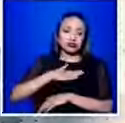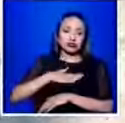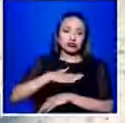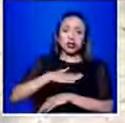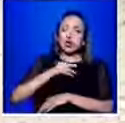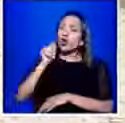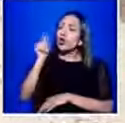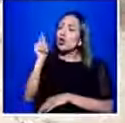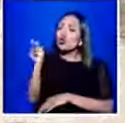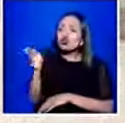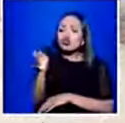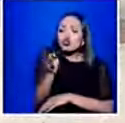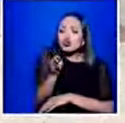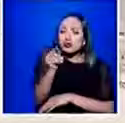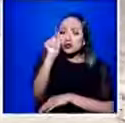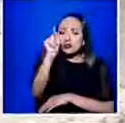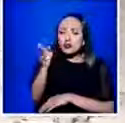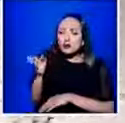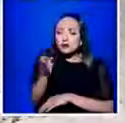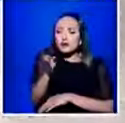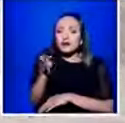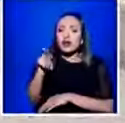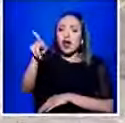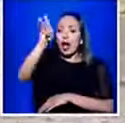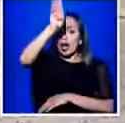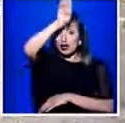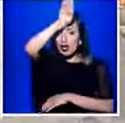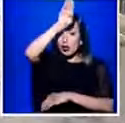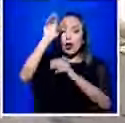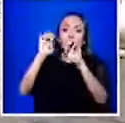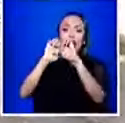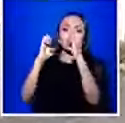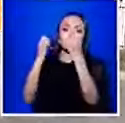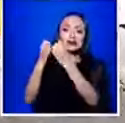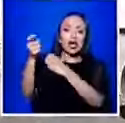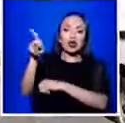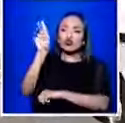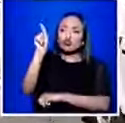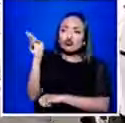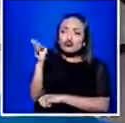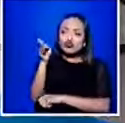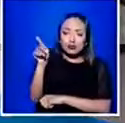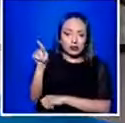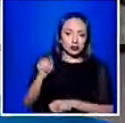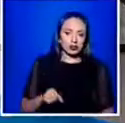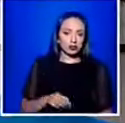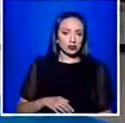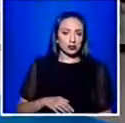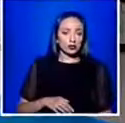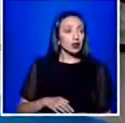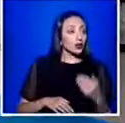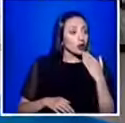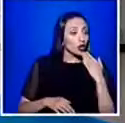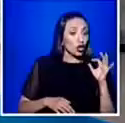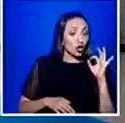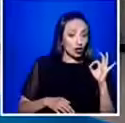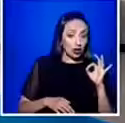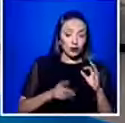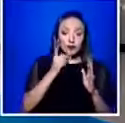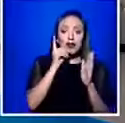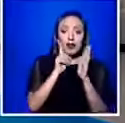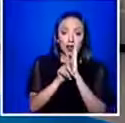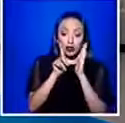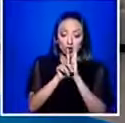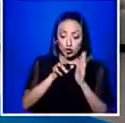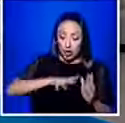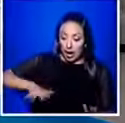a un lateral, lado sur del Estadio Olímpico Atahualpa. Perfecto, vecina Verónica, muchas gracias por hacer esta denuncia en